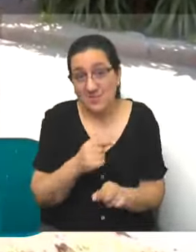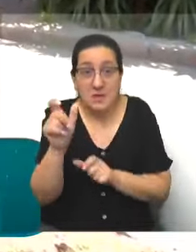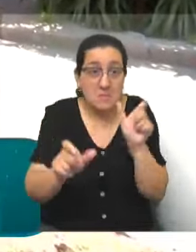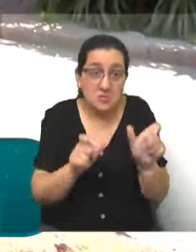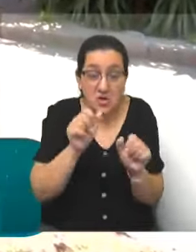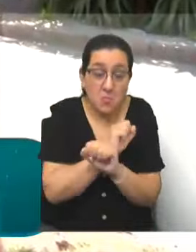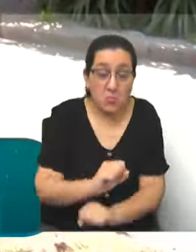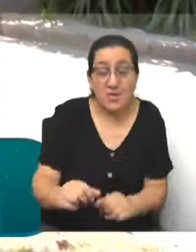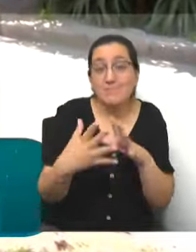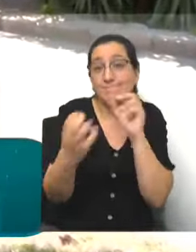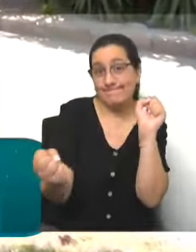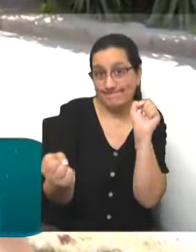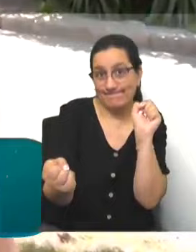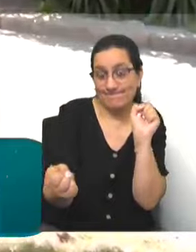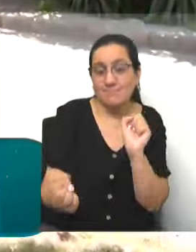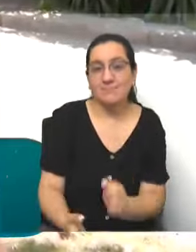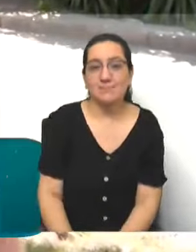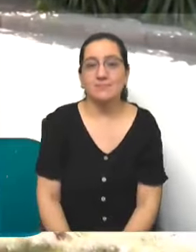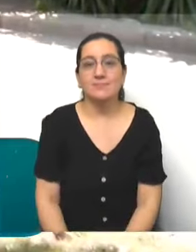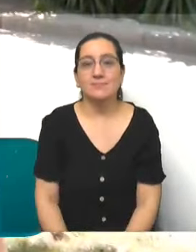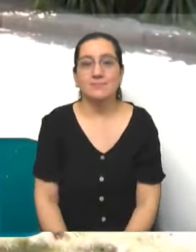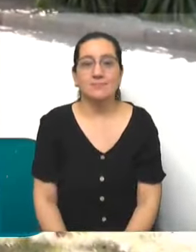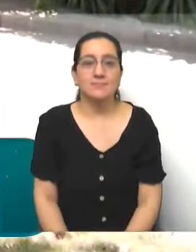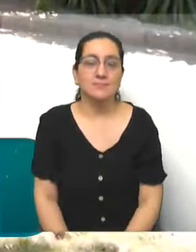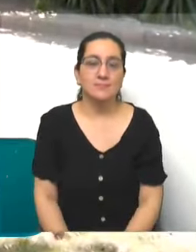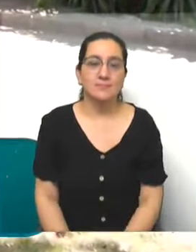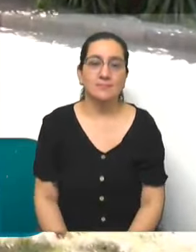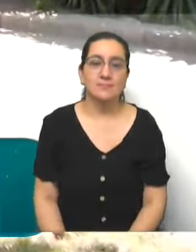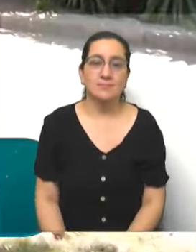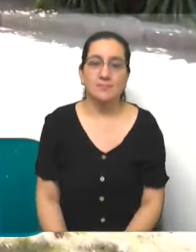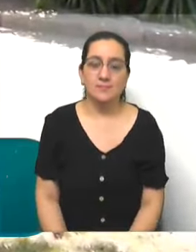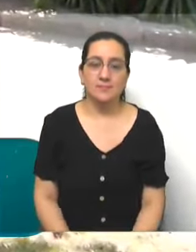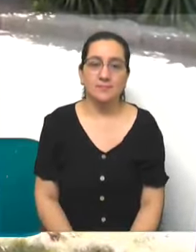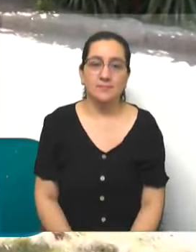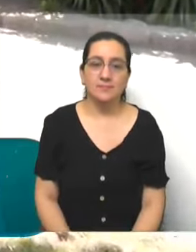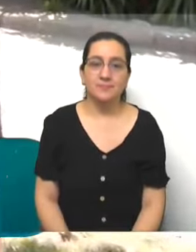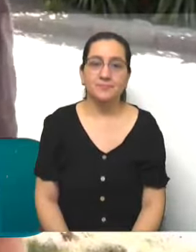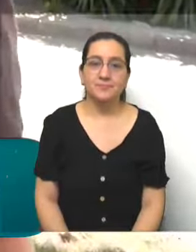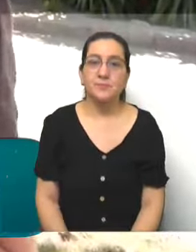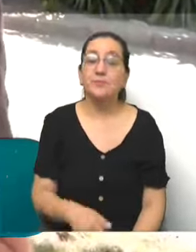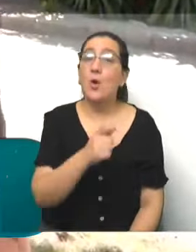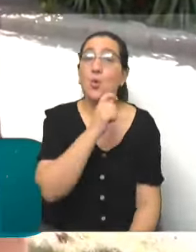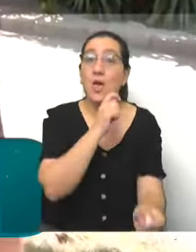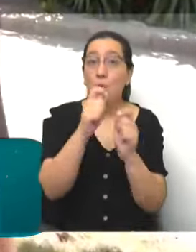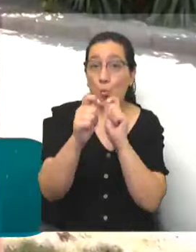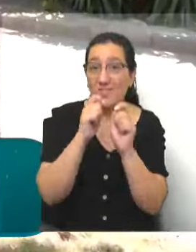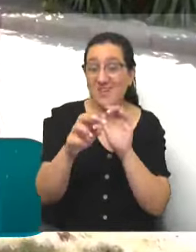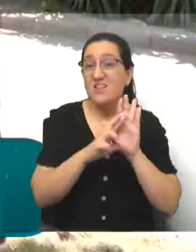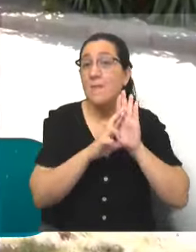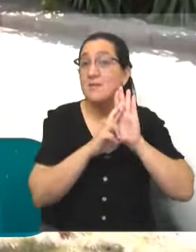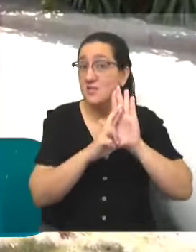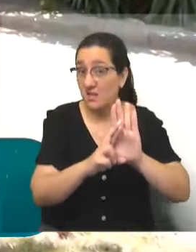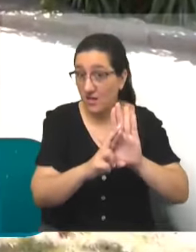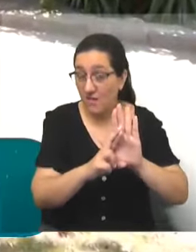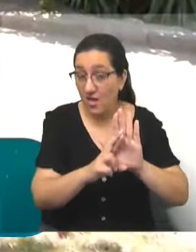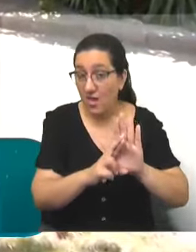nos están siguiendo, puedan también, digamos, ser parte del intercambio. A ver, una encuesta representativa